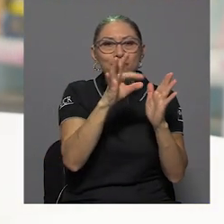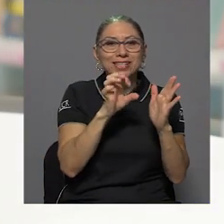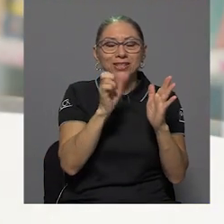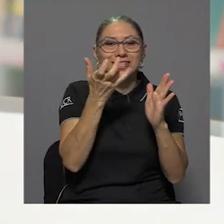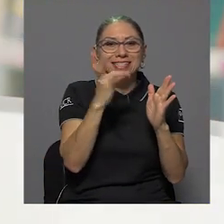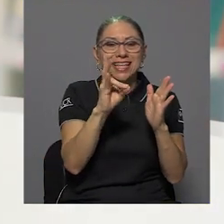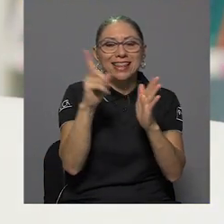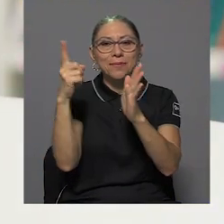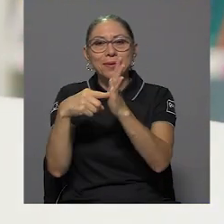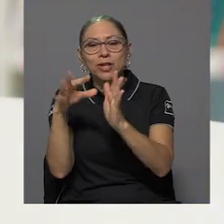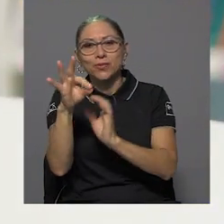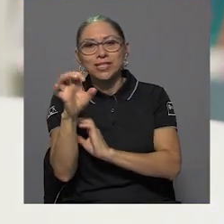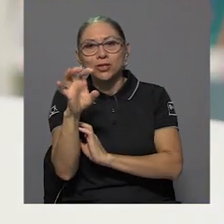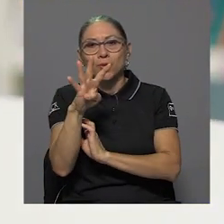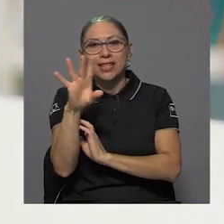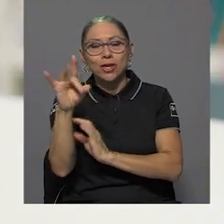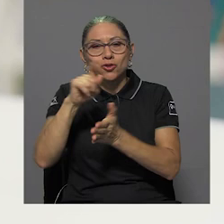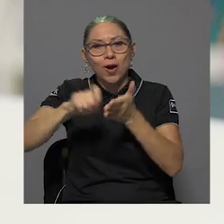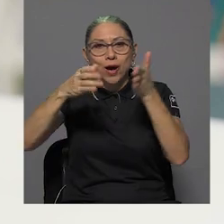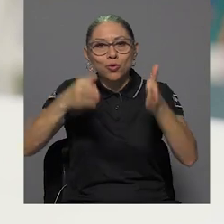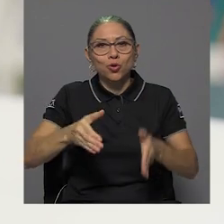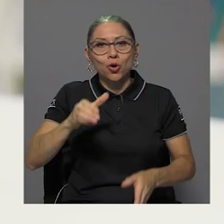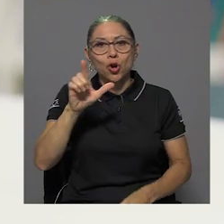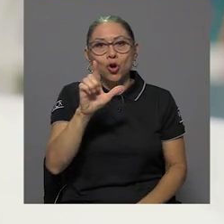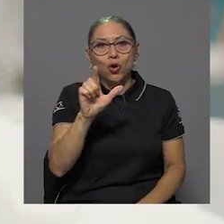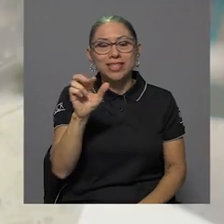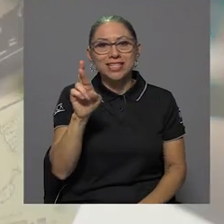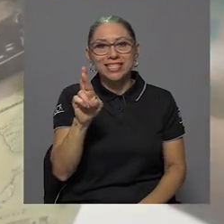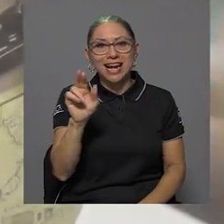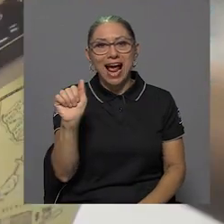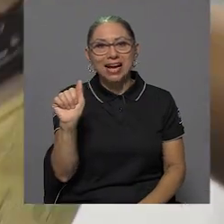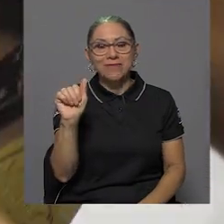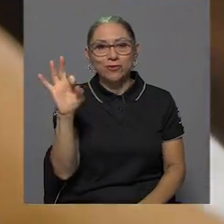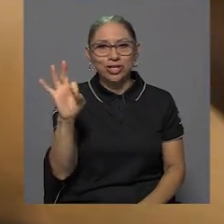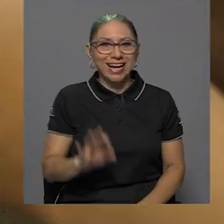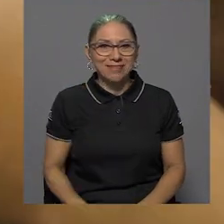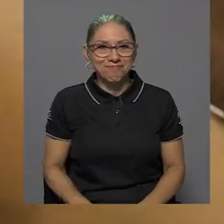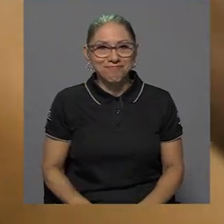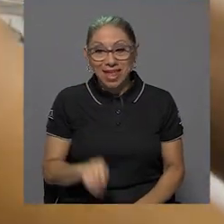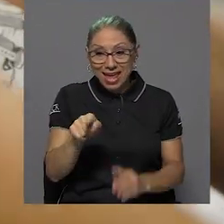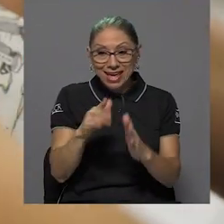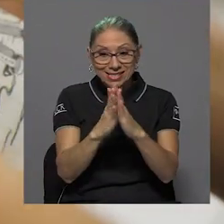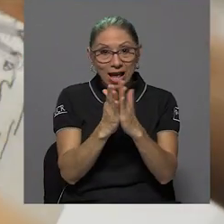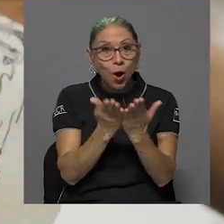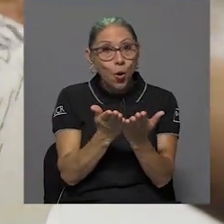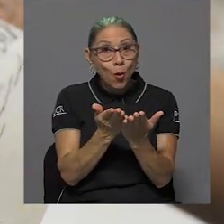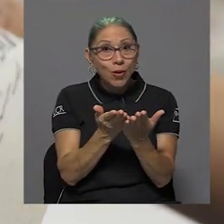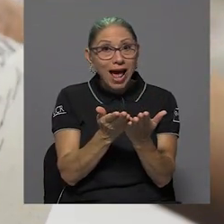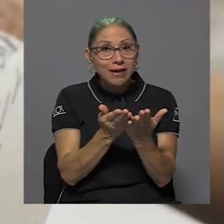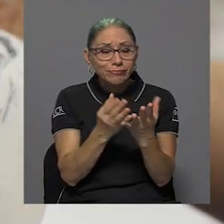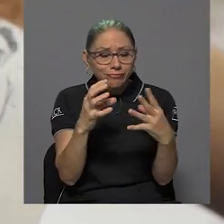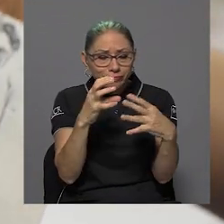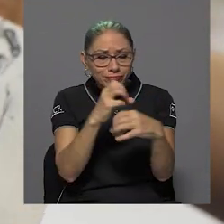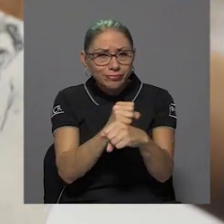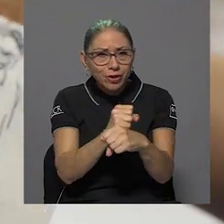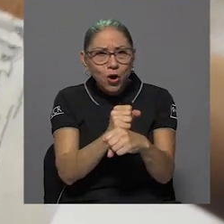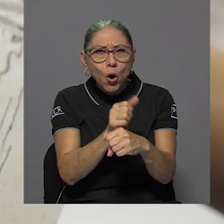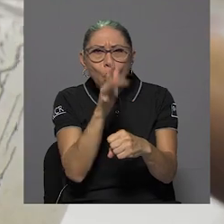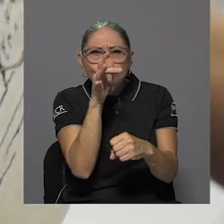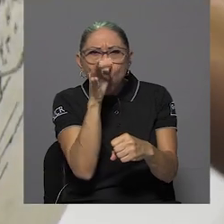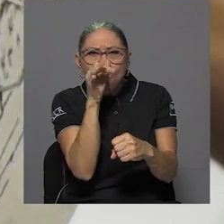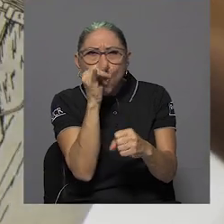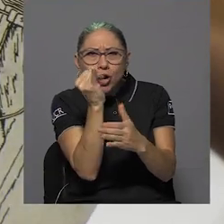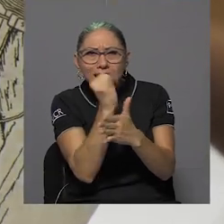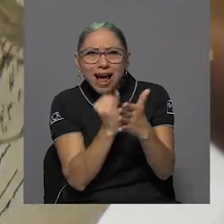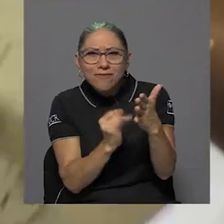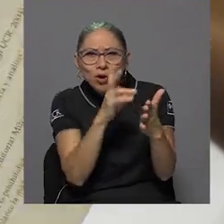1917-1948, del autor Lloyd Richard Anglin Fonseca. Esta obra instrumentaliza el humor gráfico costarricense